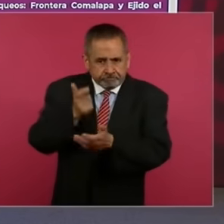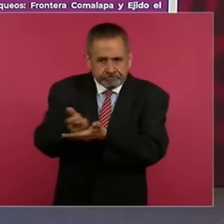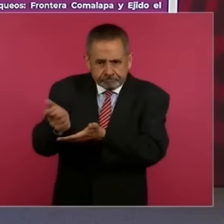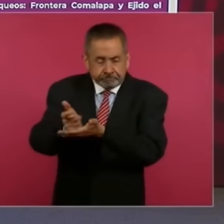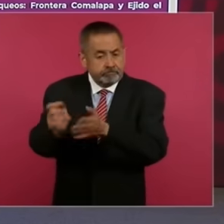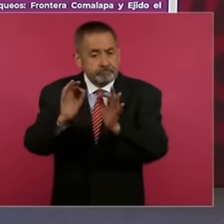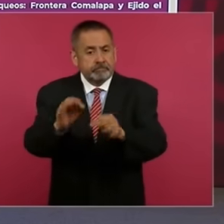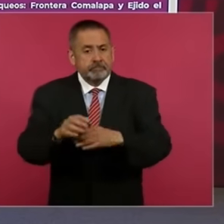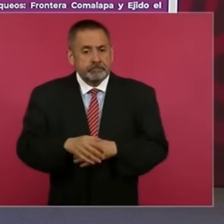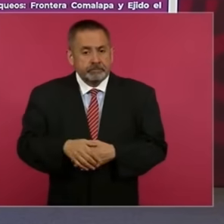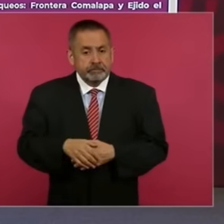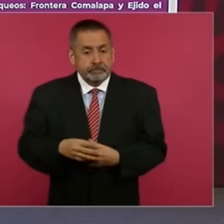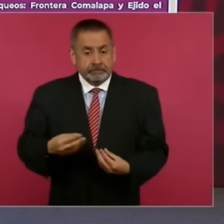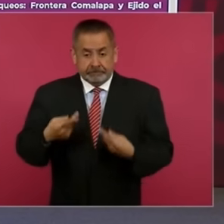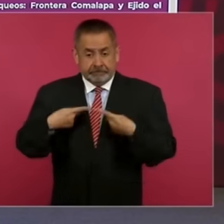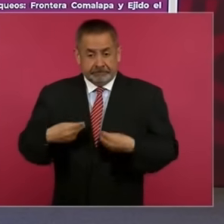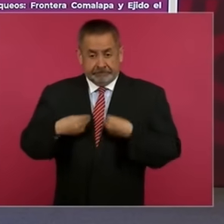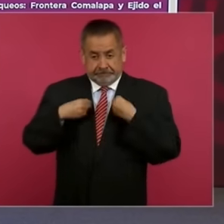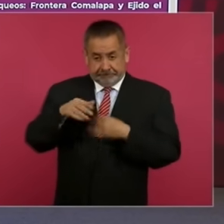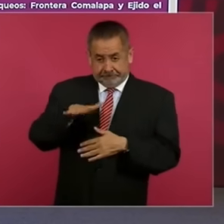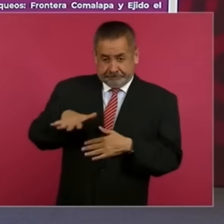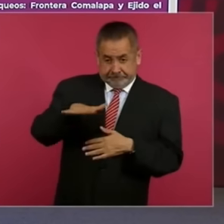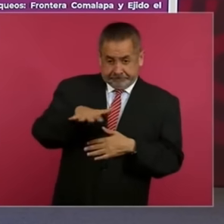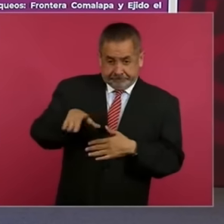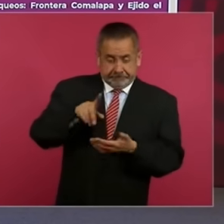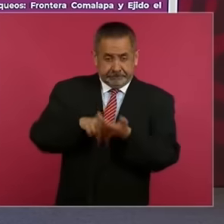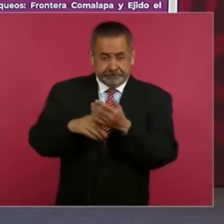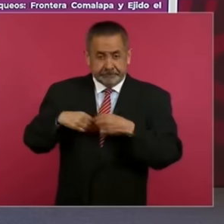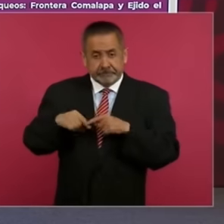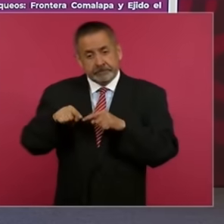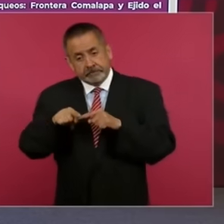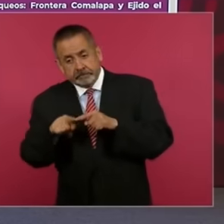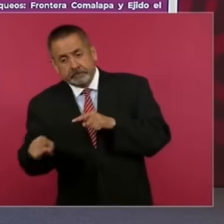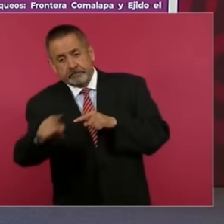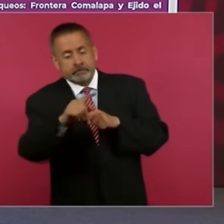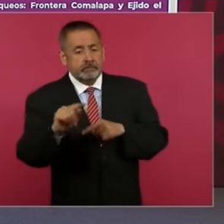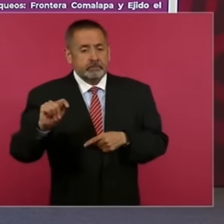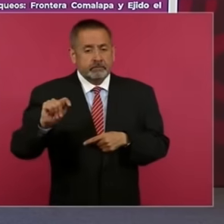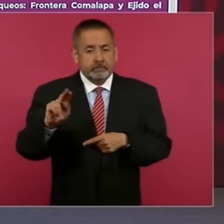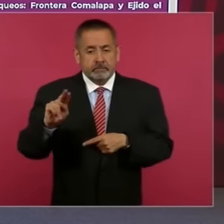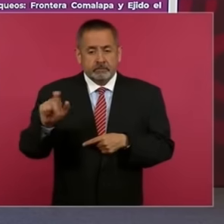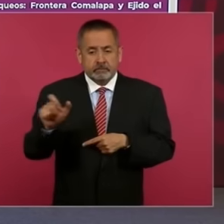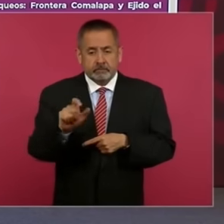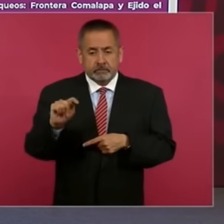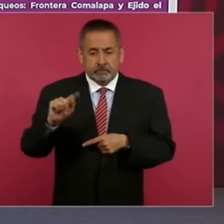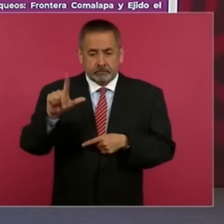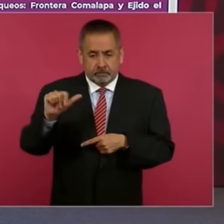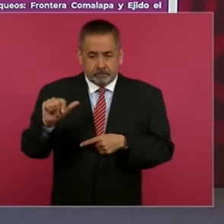resulta que el que vive aquí, para ir a Tuxtla, que está acá,